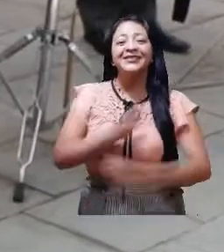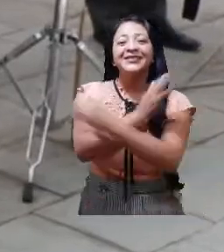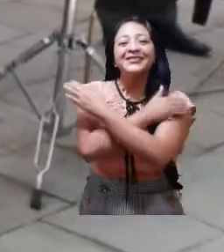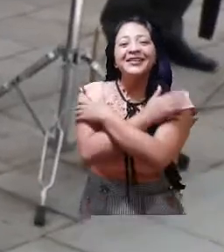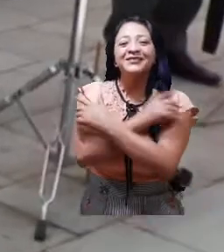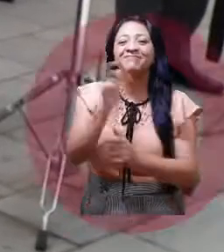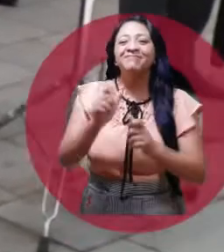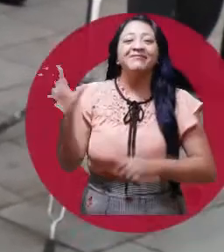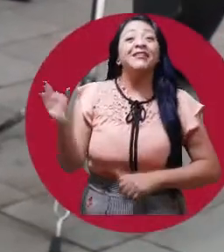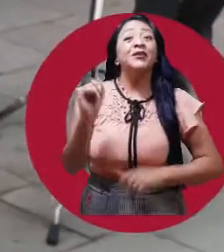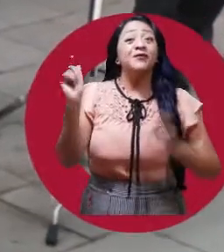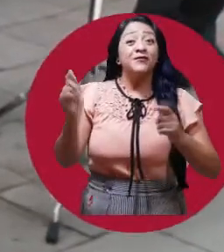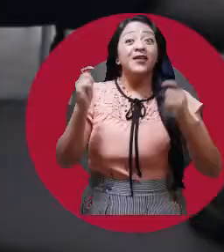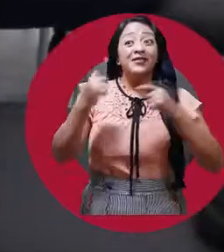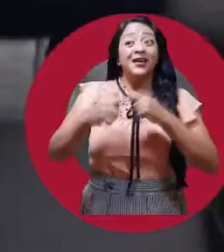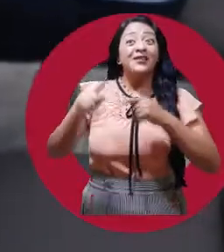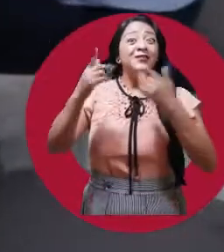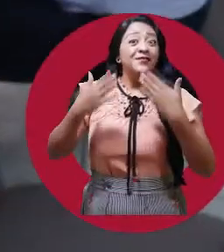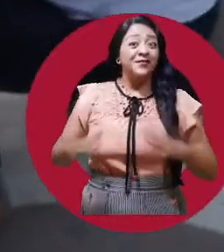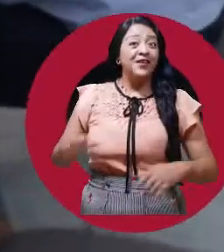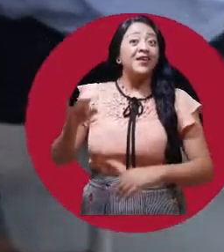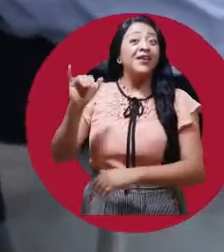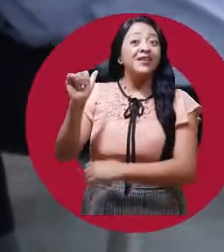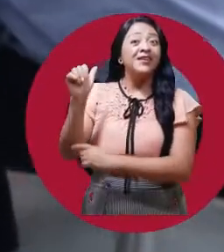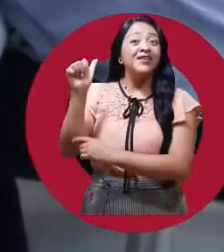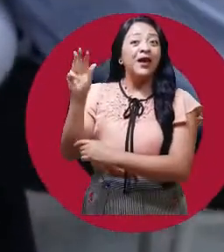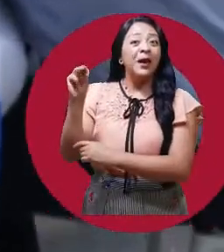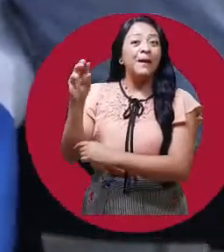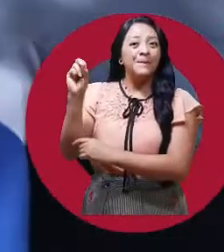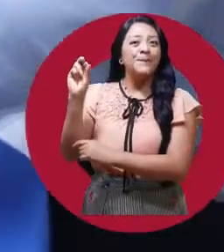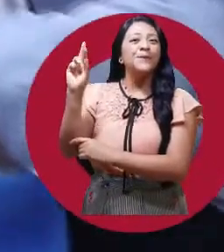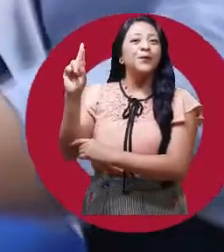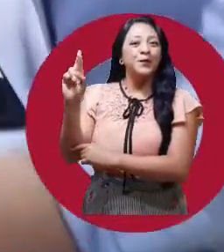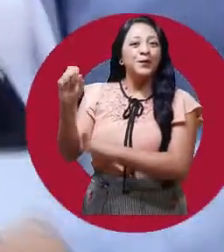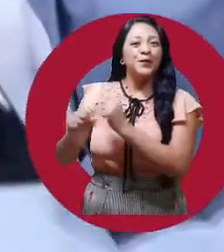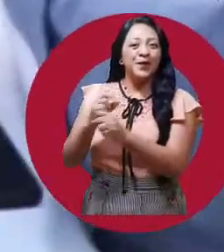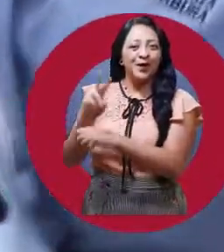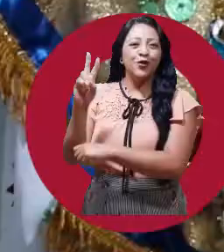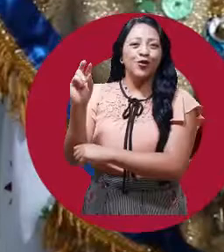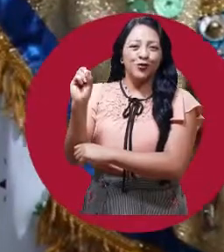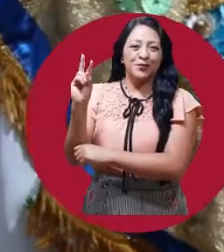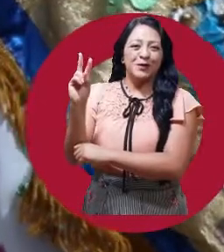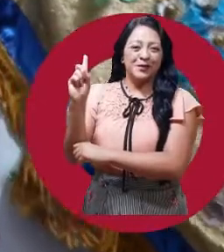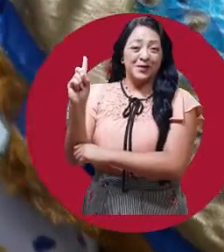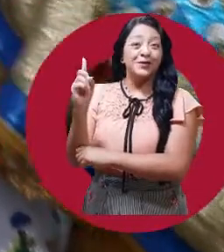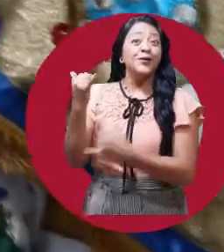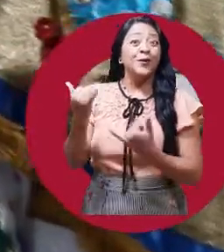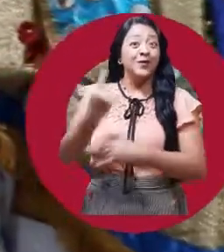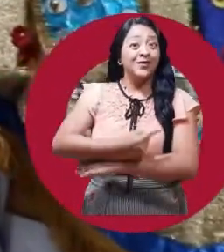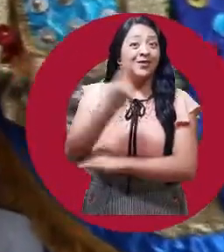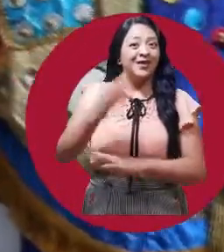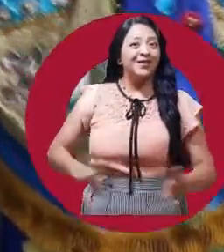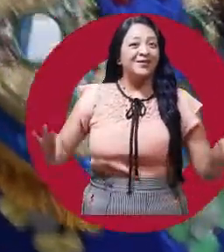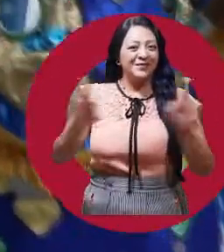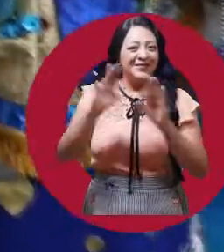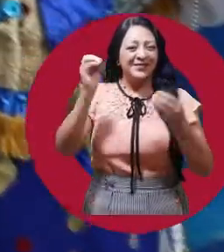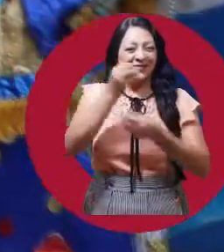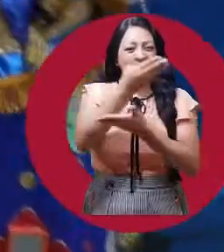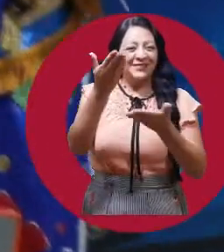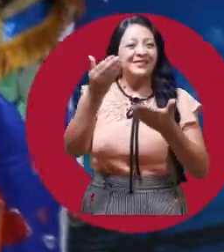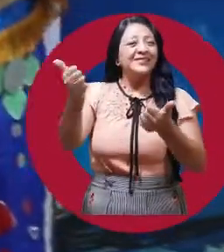Saludos cordiales, señoras y señores, en la recta final del Yamor 2021. Vamos con la información importante para el día de hoy.